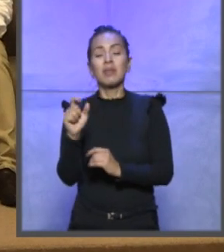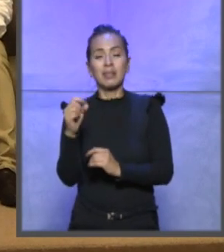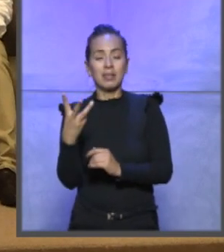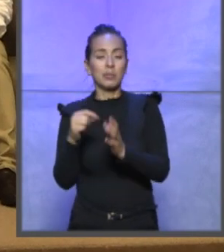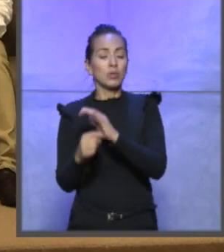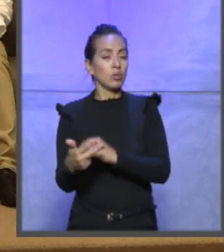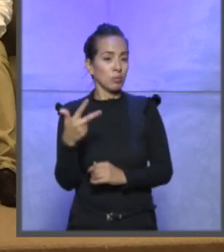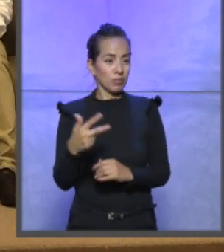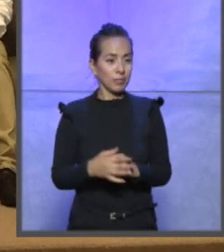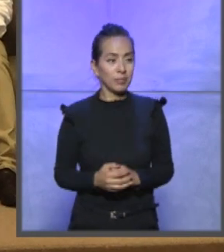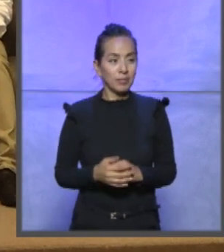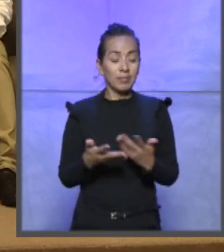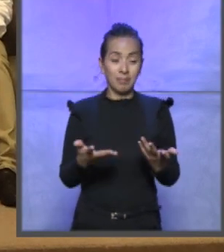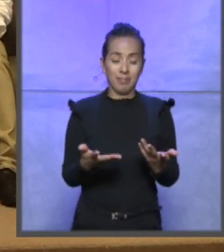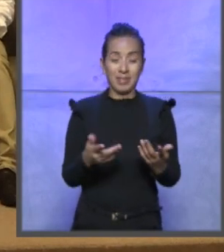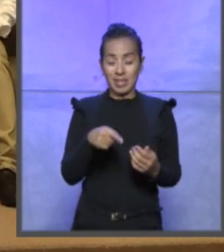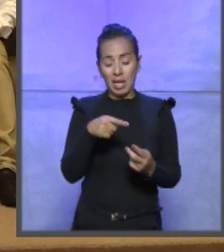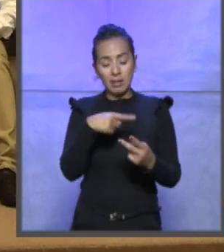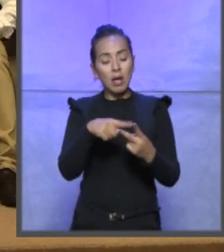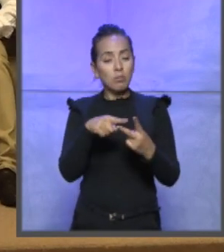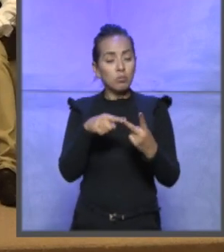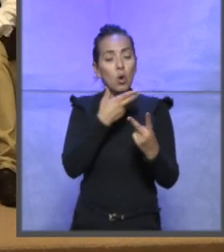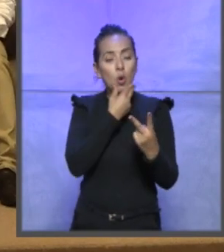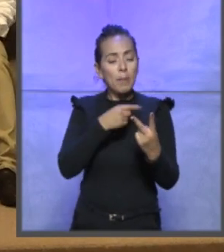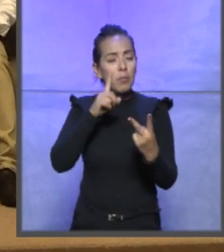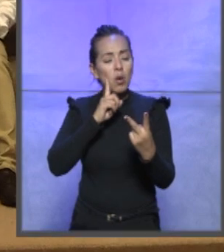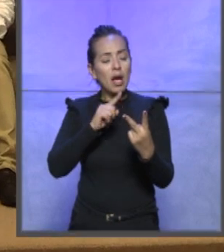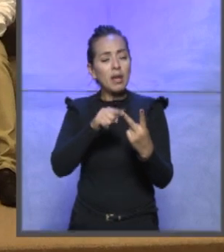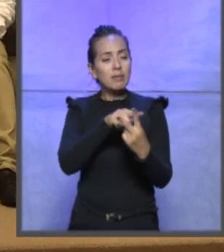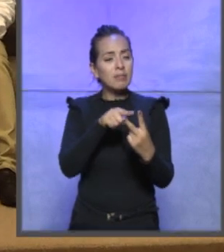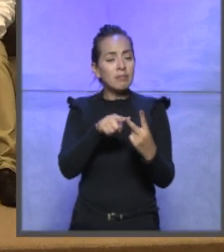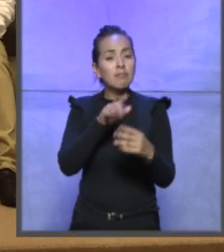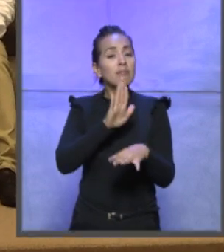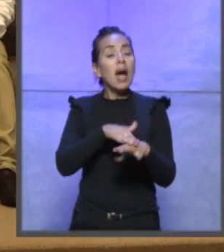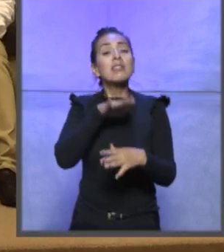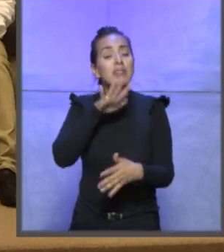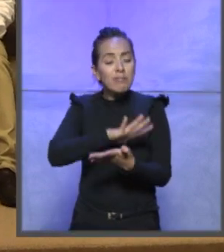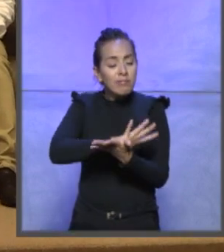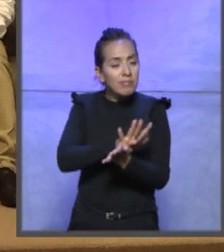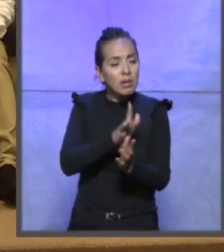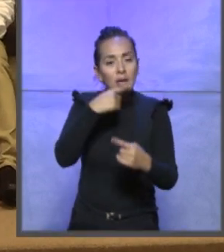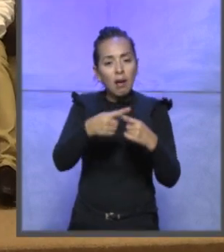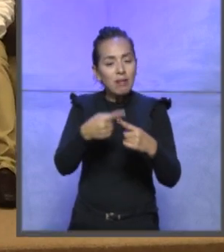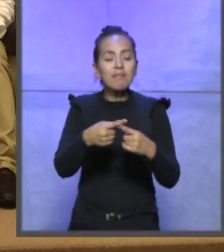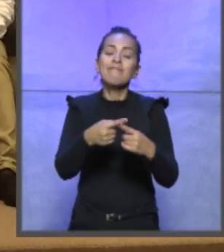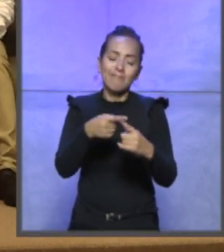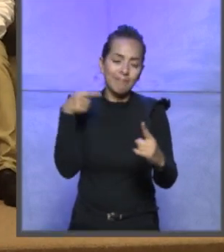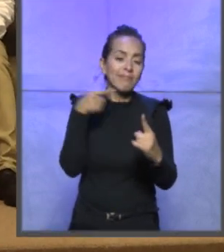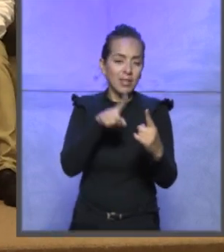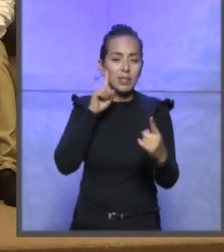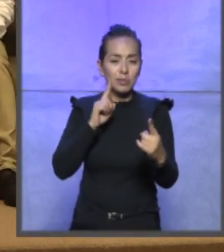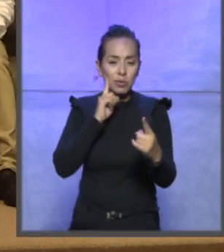23.8. Y adivinen si entre hombres y mujeres, ¿quiénes eran las más discriminadas? Pues las mujeres.